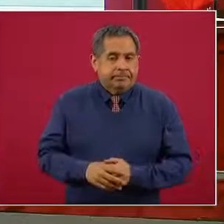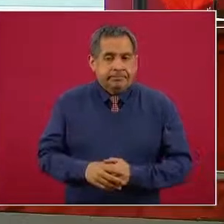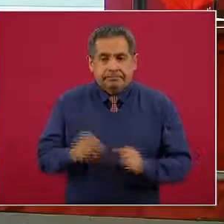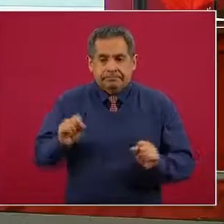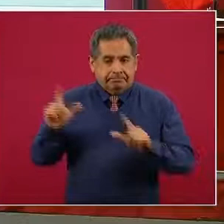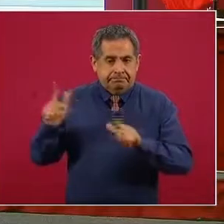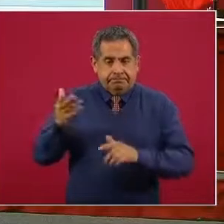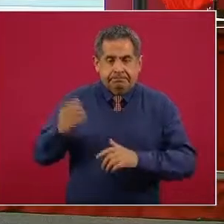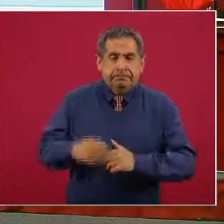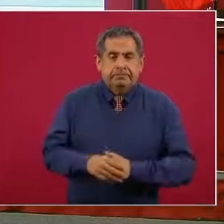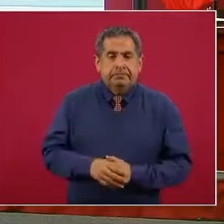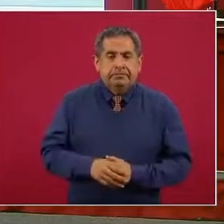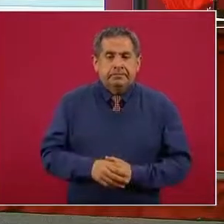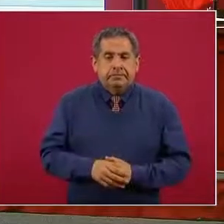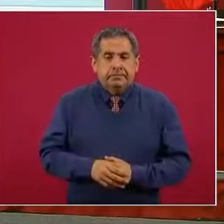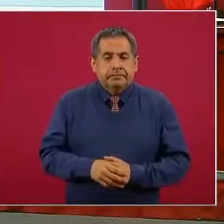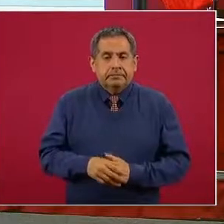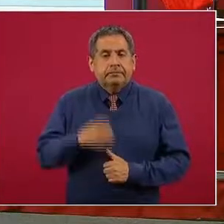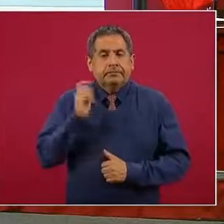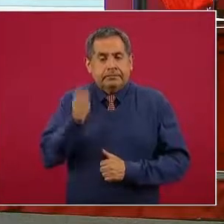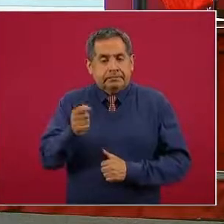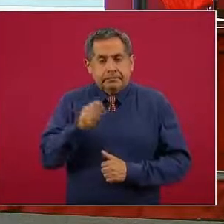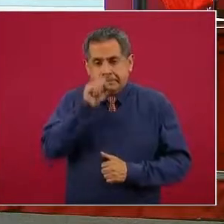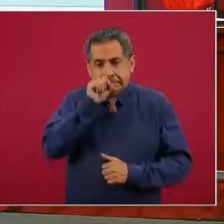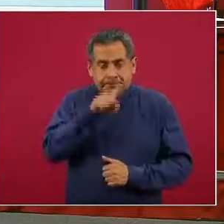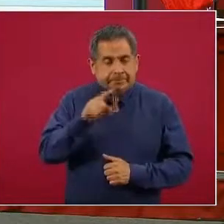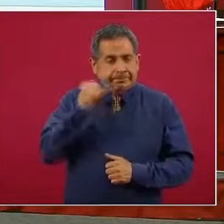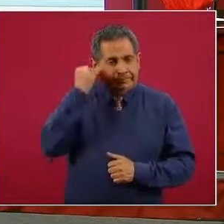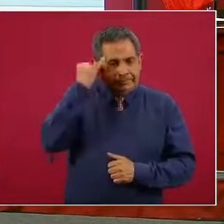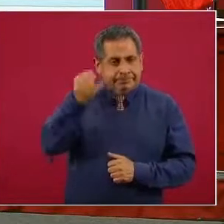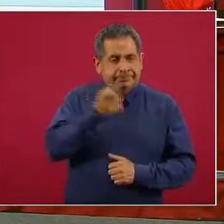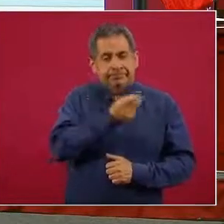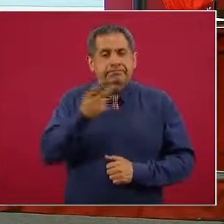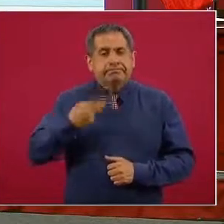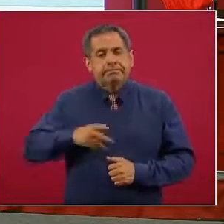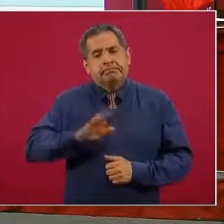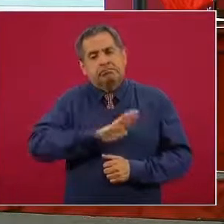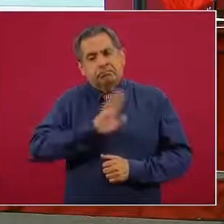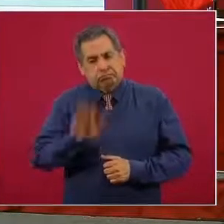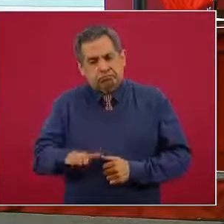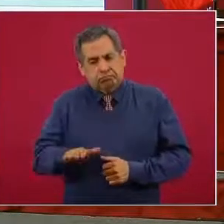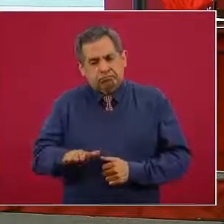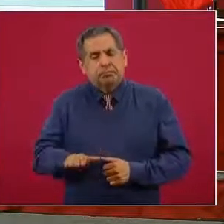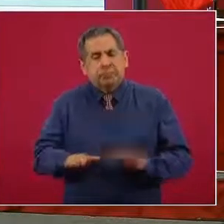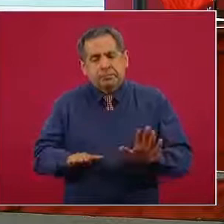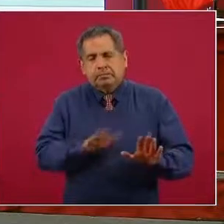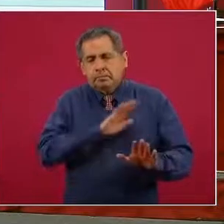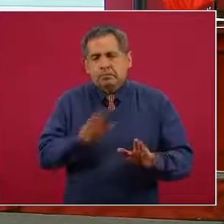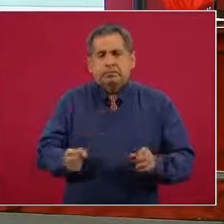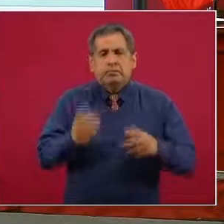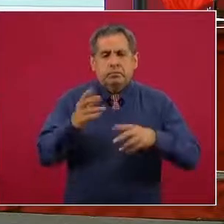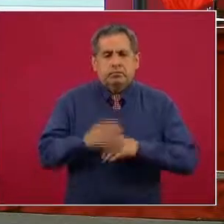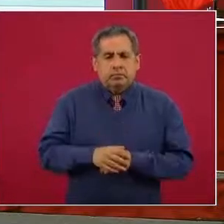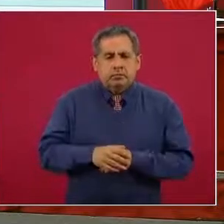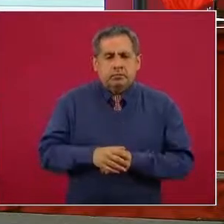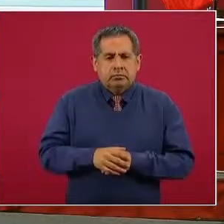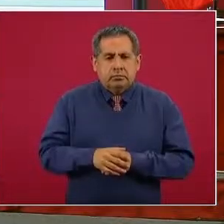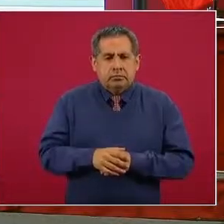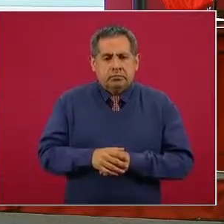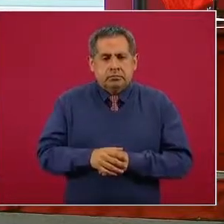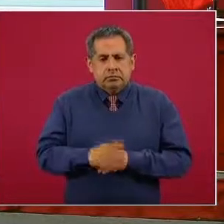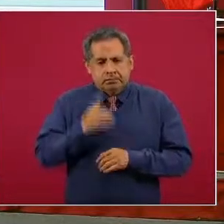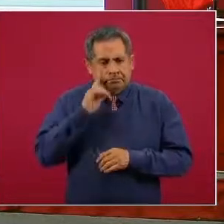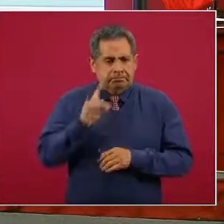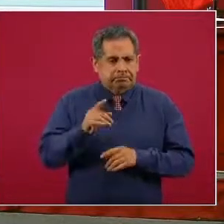gráfica, que es esta, y es la misma idea, pero para defunciones. Defunciones. Le pusimos cuadritos para